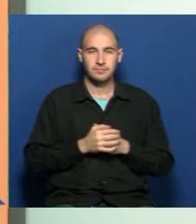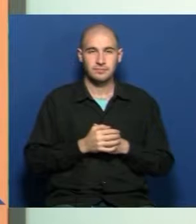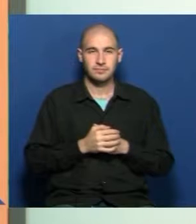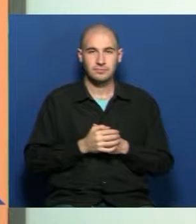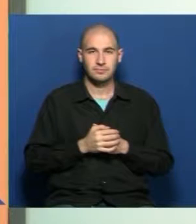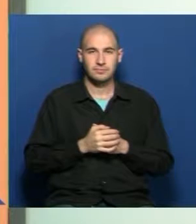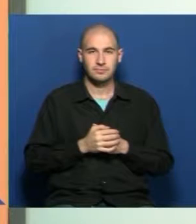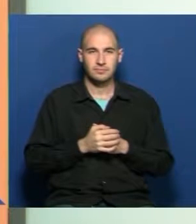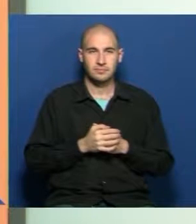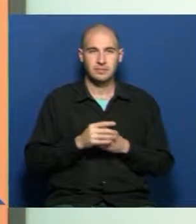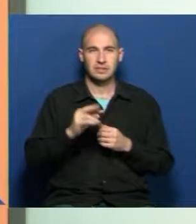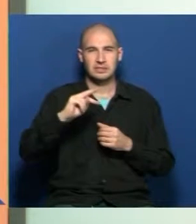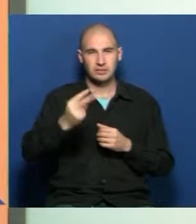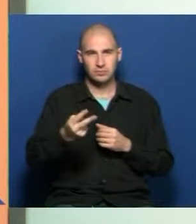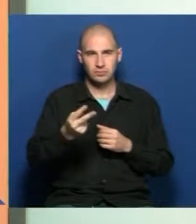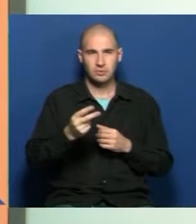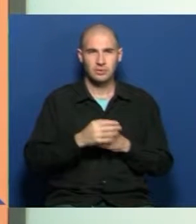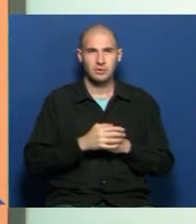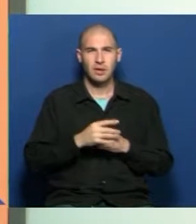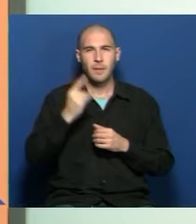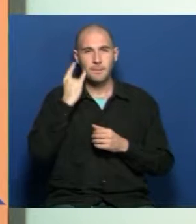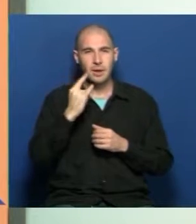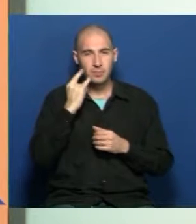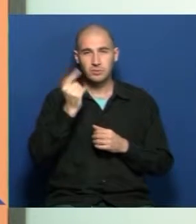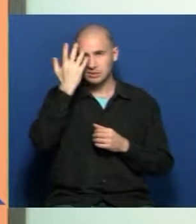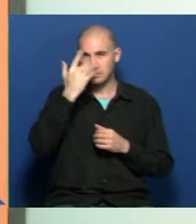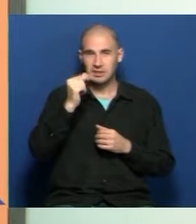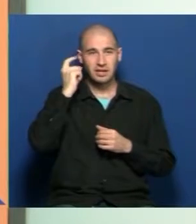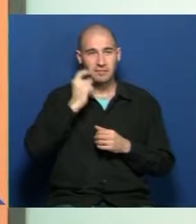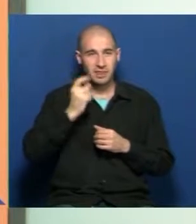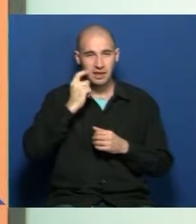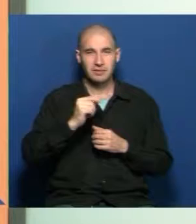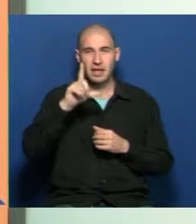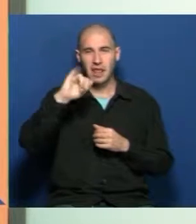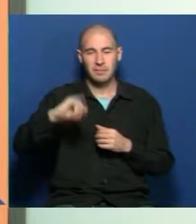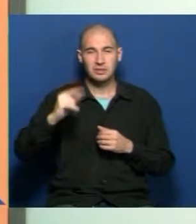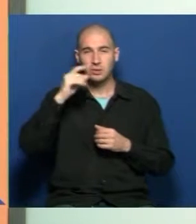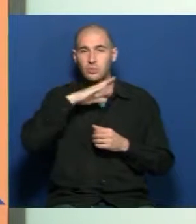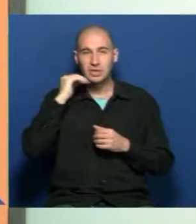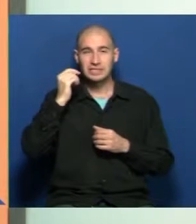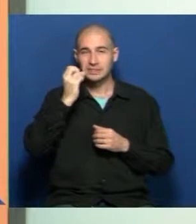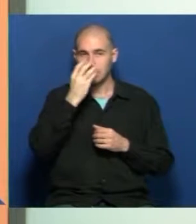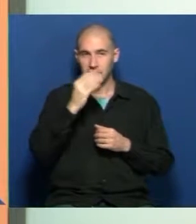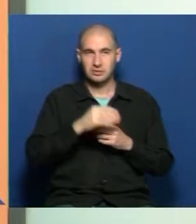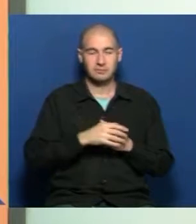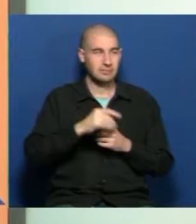sino el segundo, o sea, Maipú, San Martín, Rivadavia, La Paz, Junín, Santa Rosa.